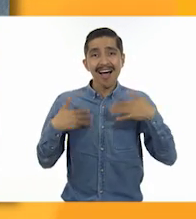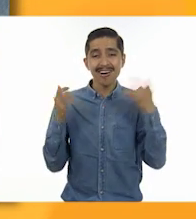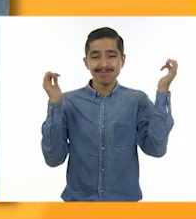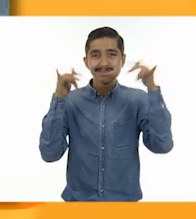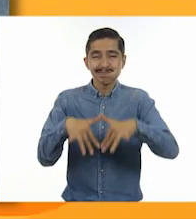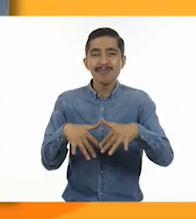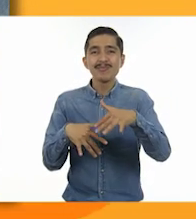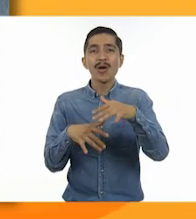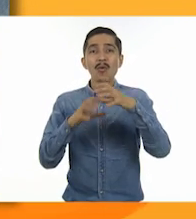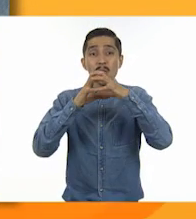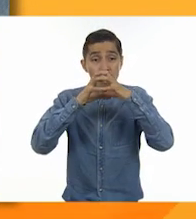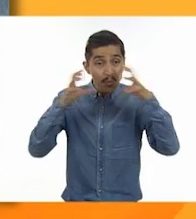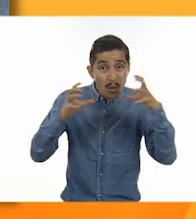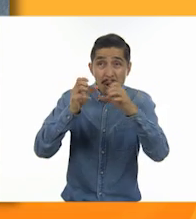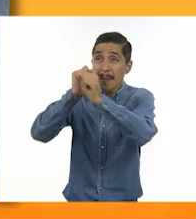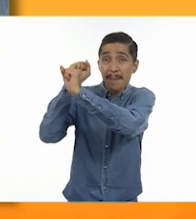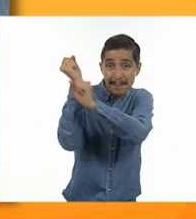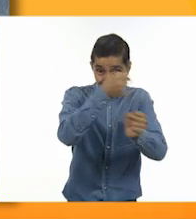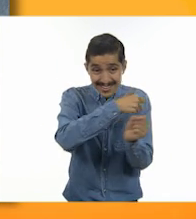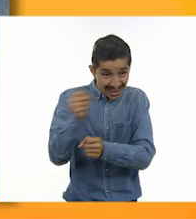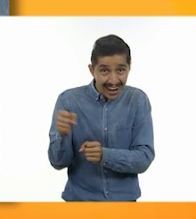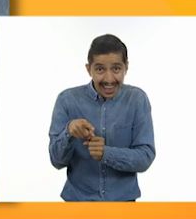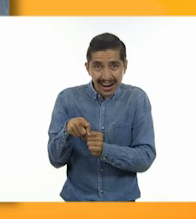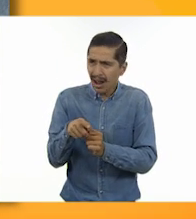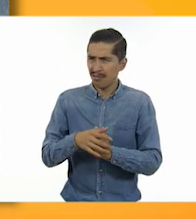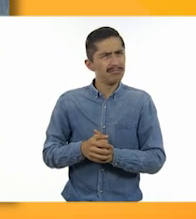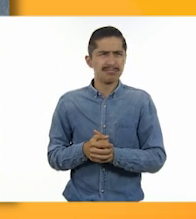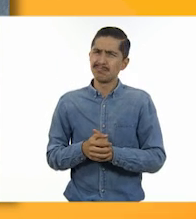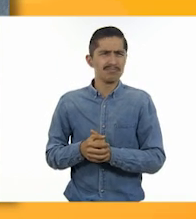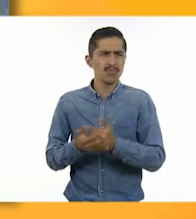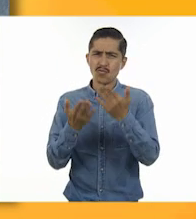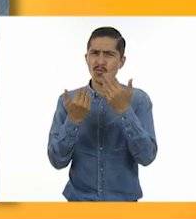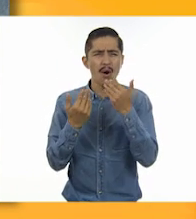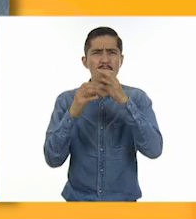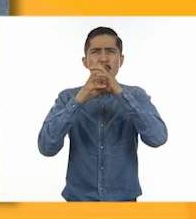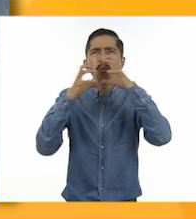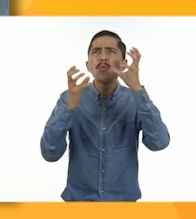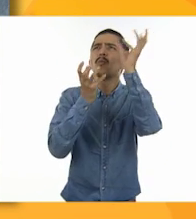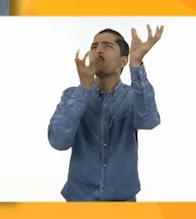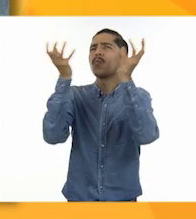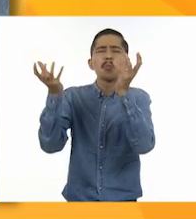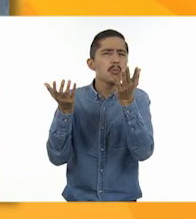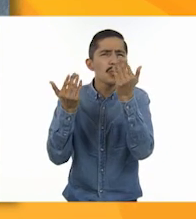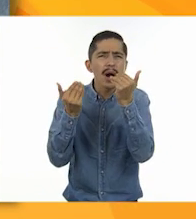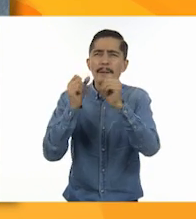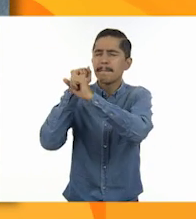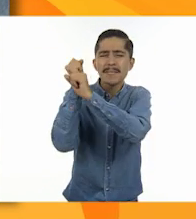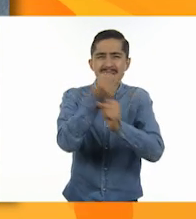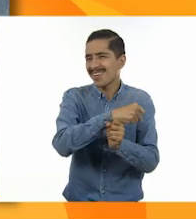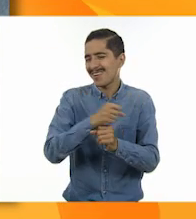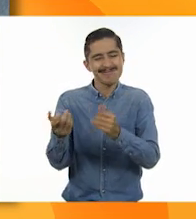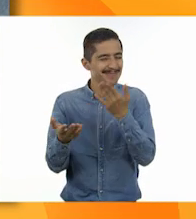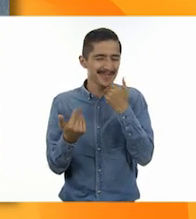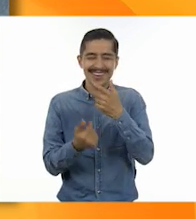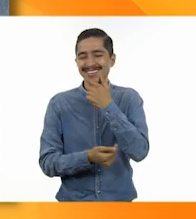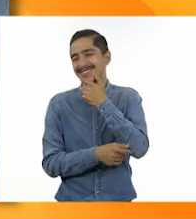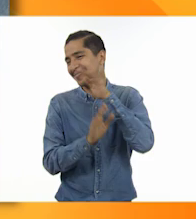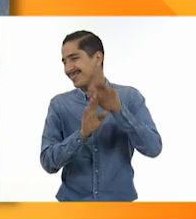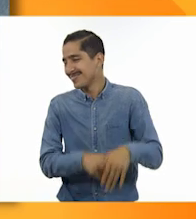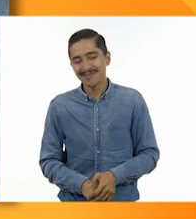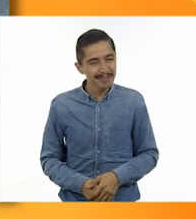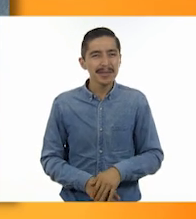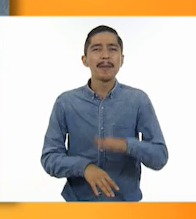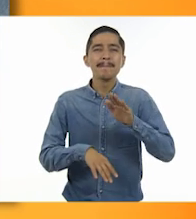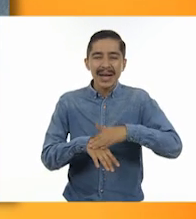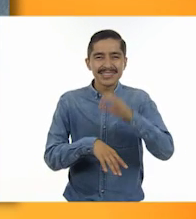¿Con globos y piñatas? No, no había globos ni piñatas, me dijo sonriendo. Sacó más fotos